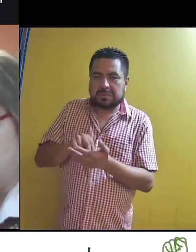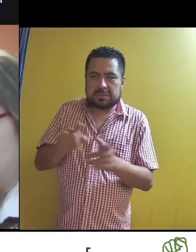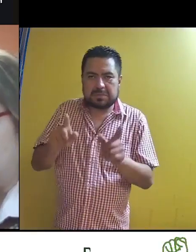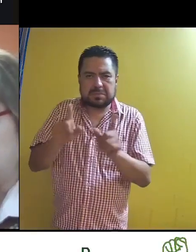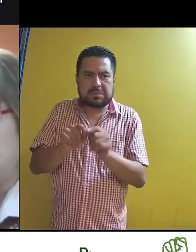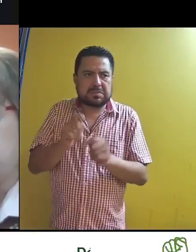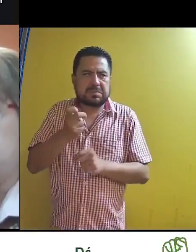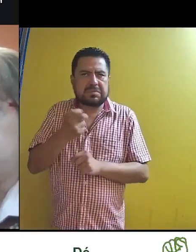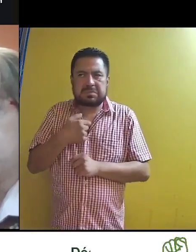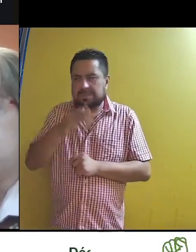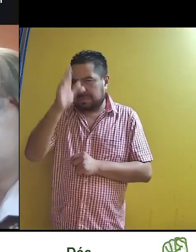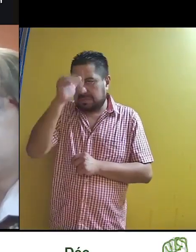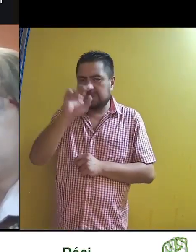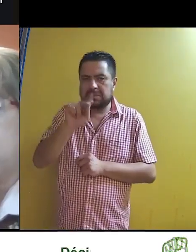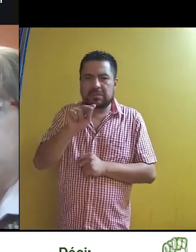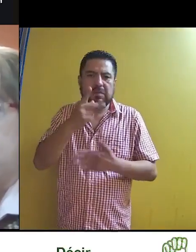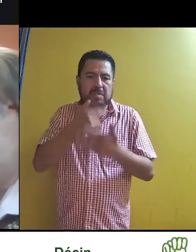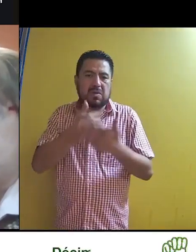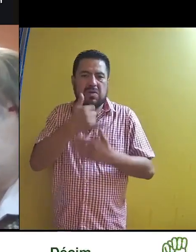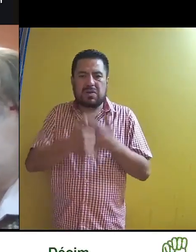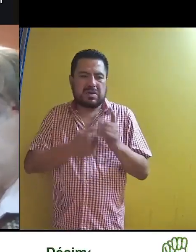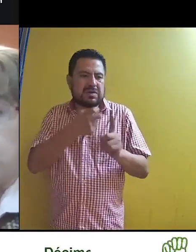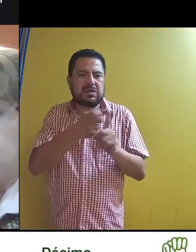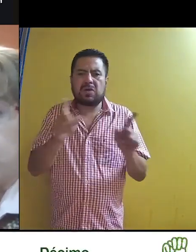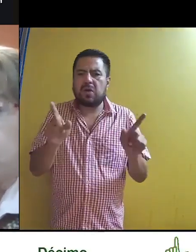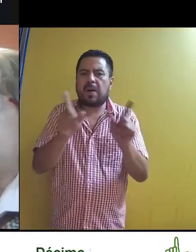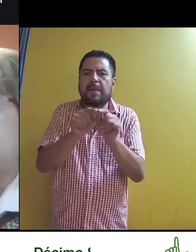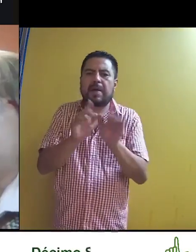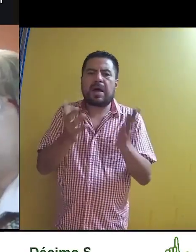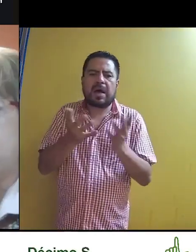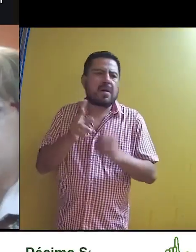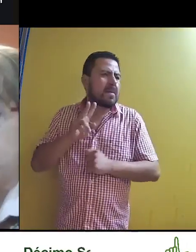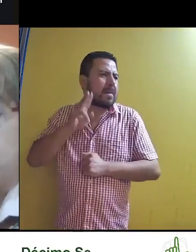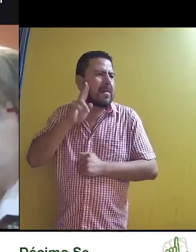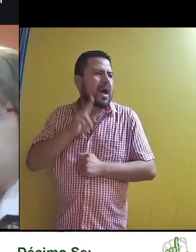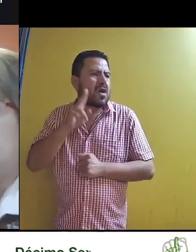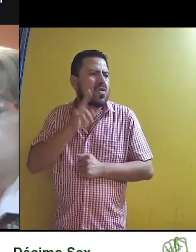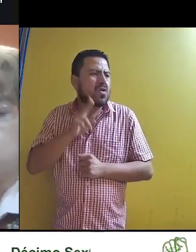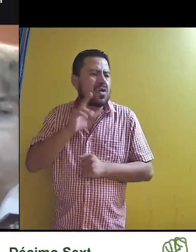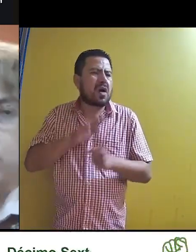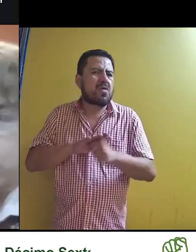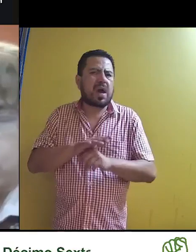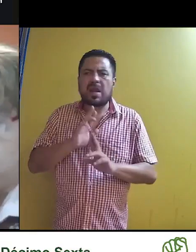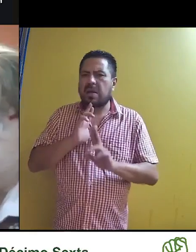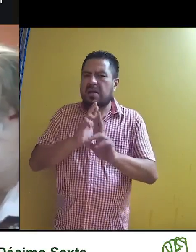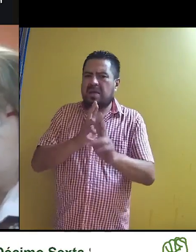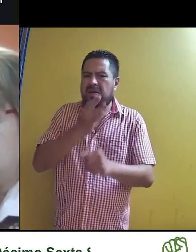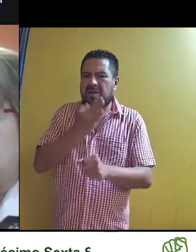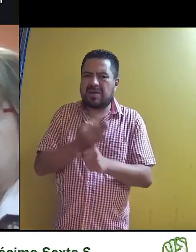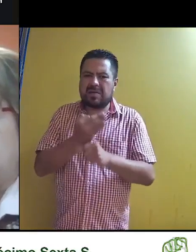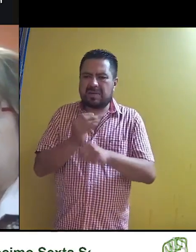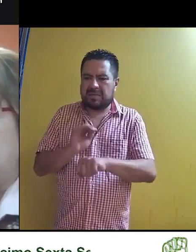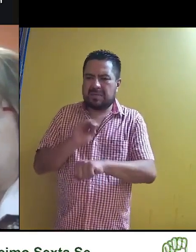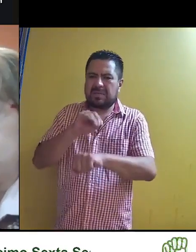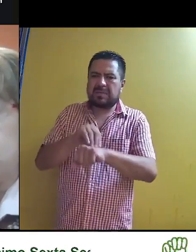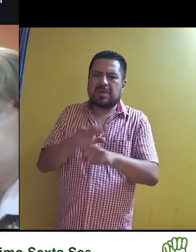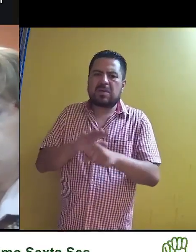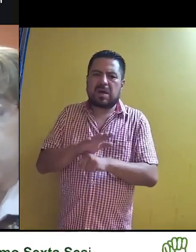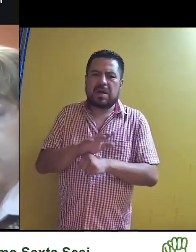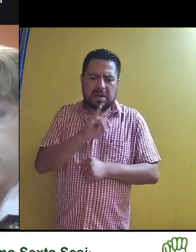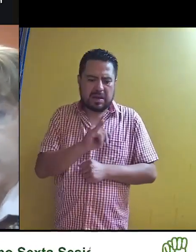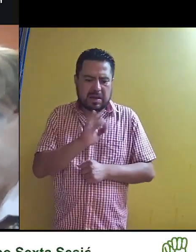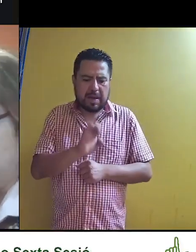lo que hace este proyecto es solamente valorar la resolución que emite el